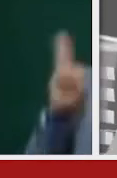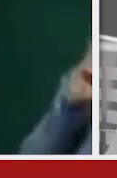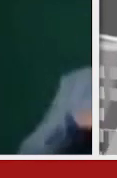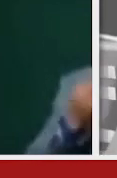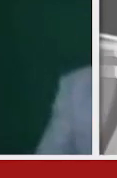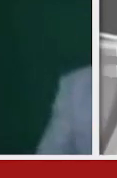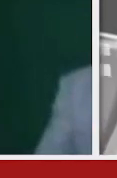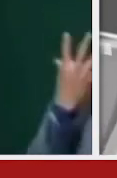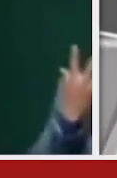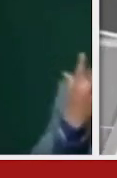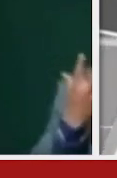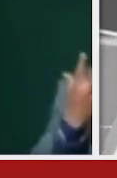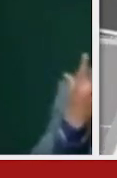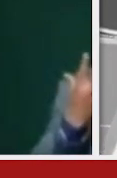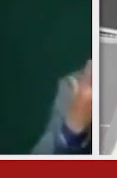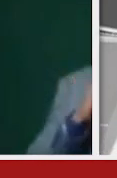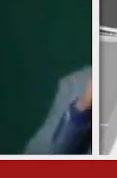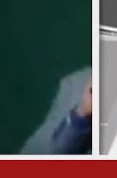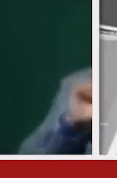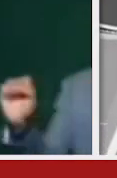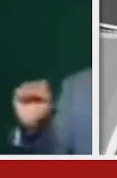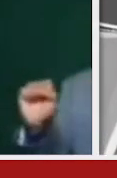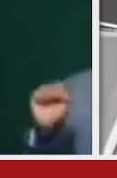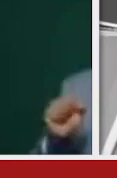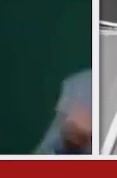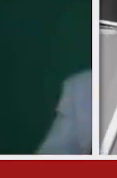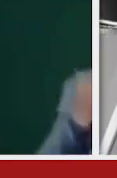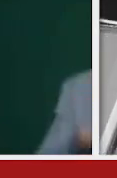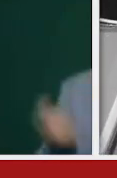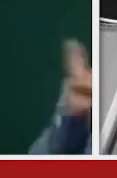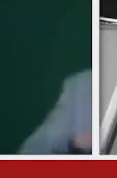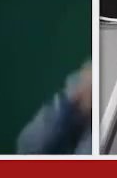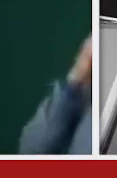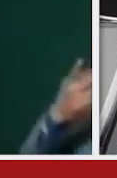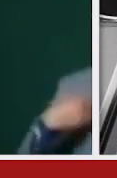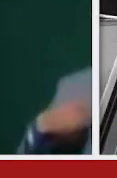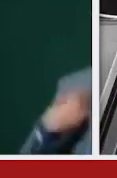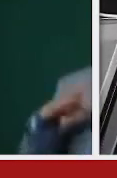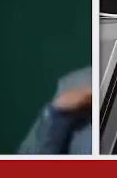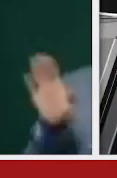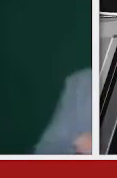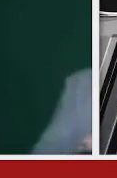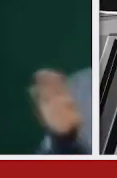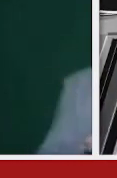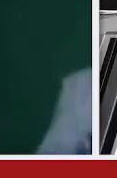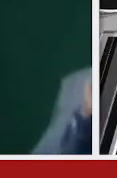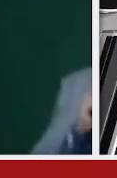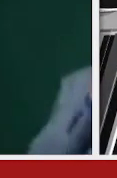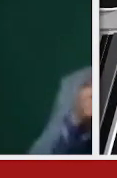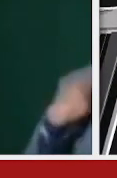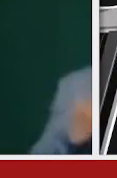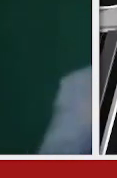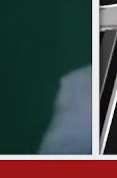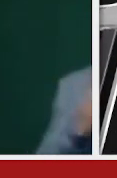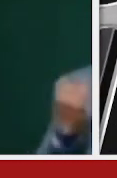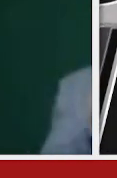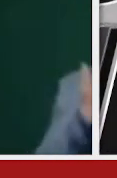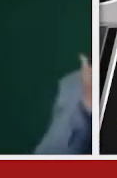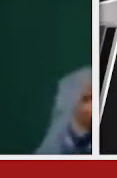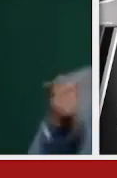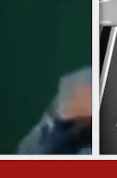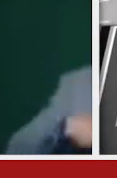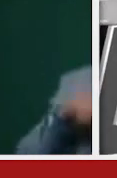hospital del seguro social no solo para derechohabientes sino para población abierta